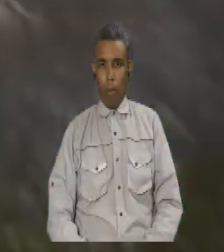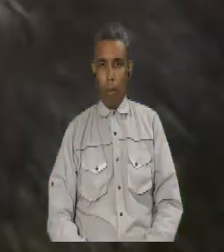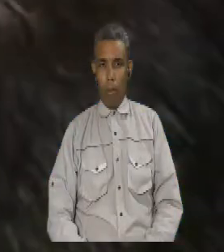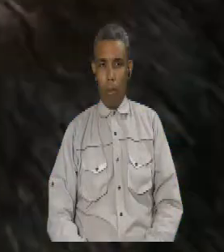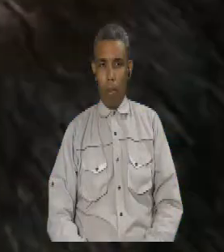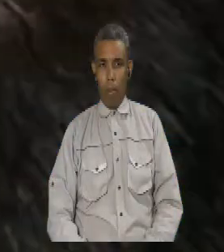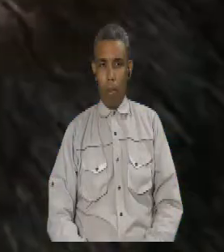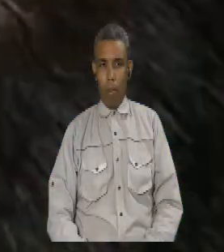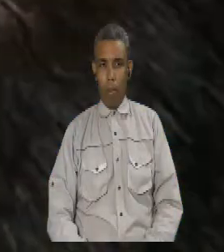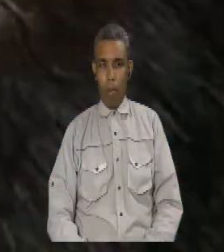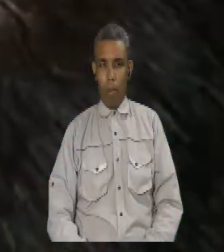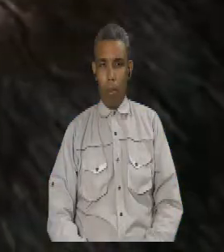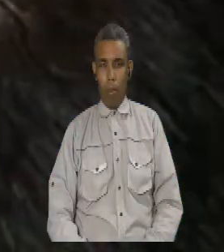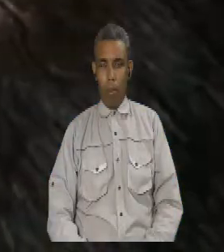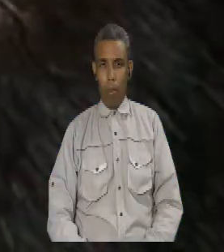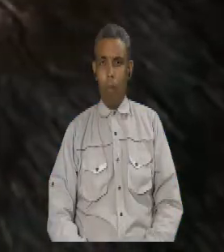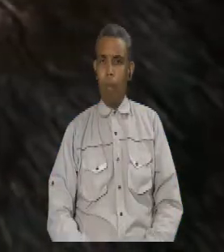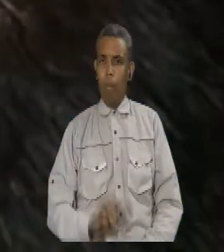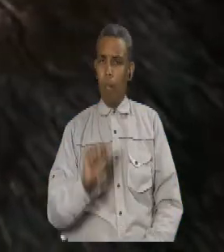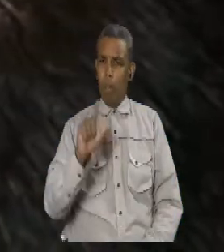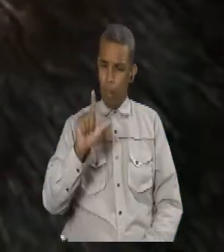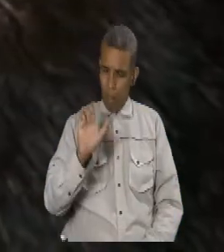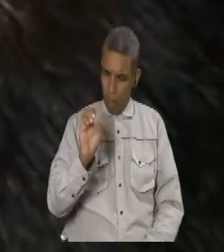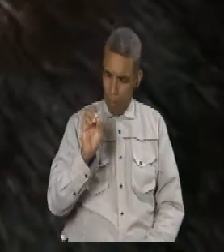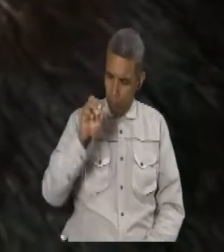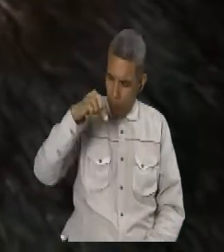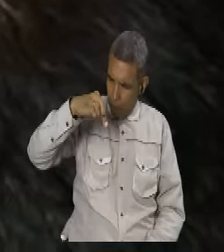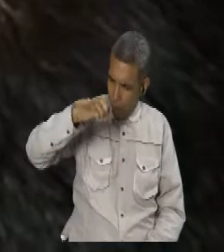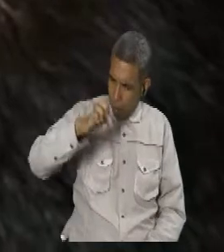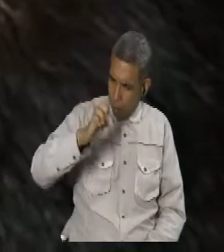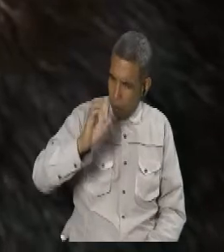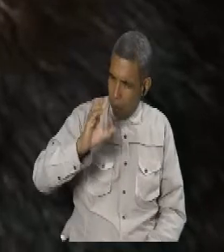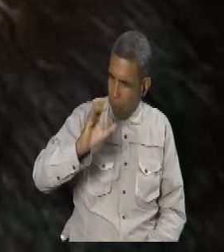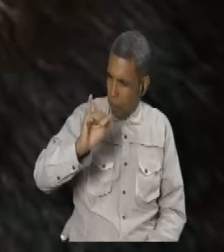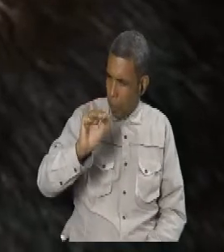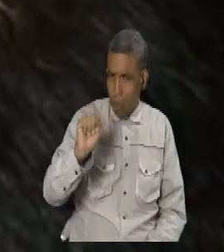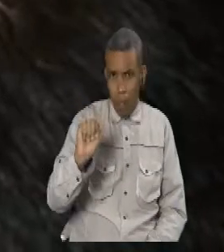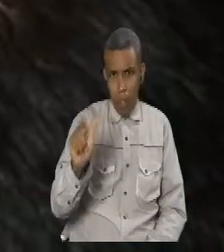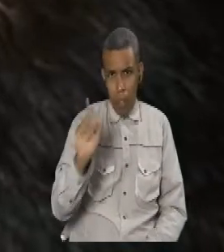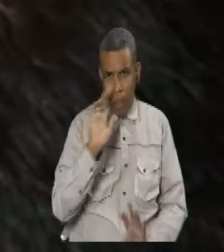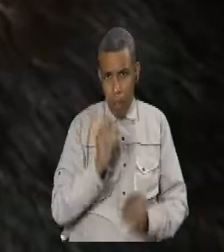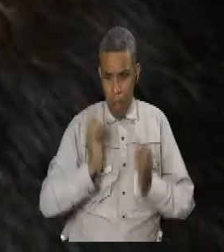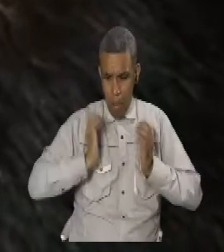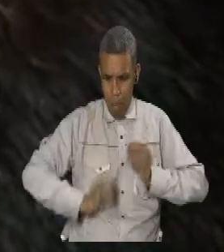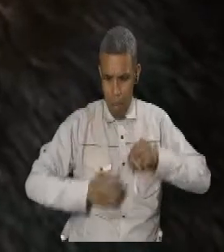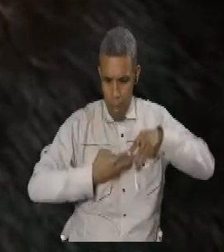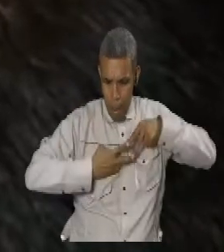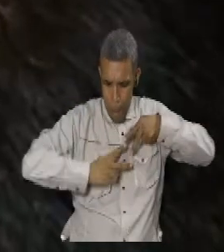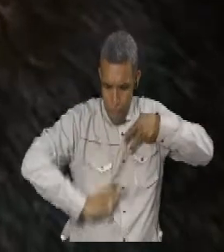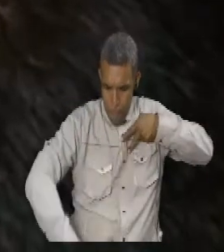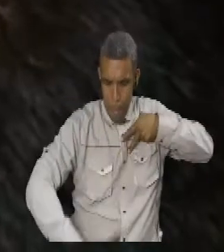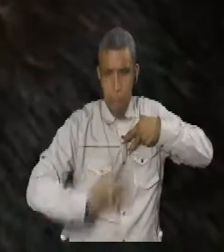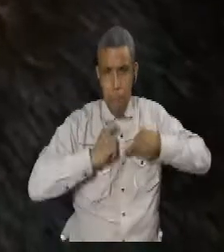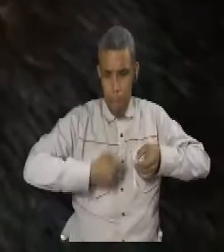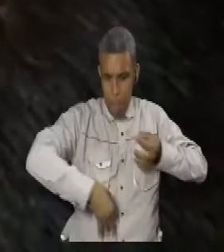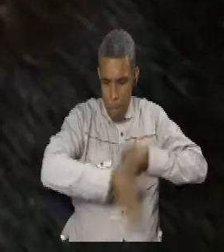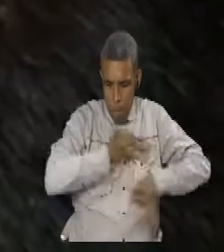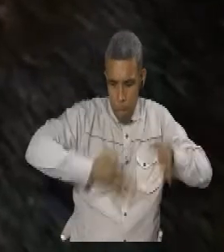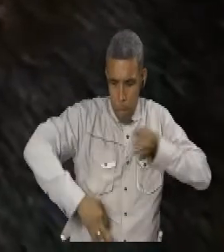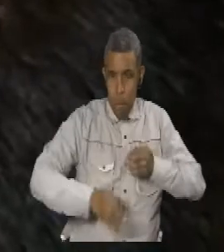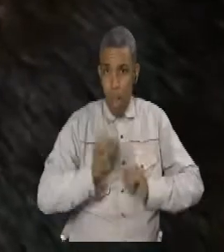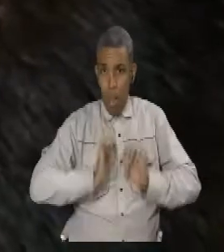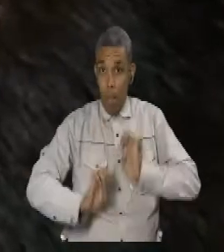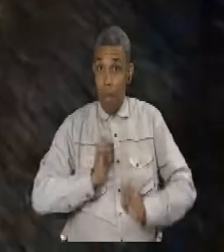La alopecia es una condición en la cual el sistema inmune comienza a atacar a los folículos pilosos, dando como consecuencia la pérdida